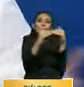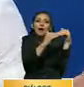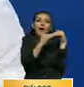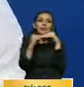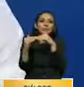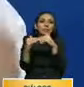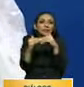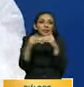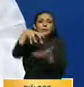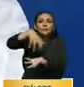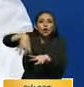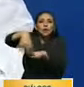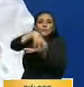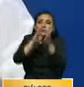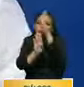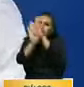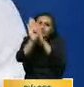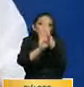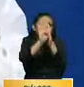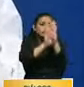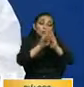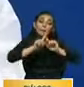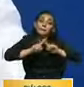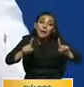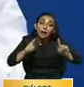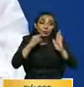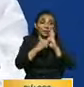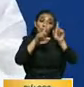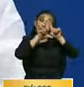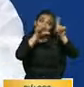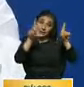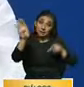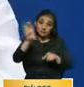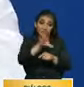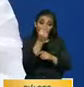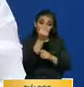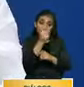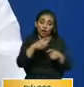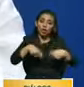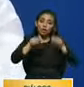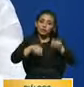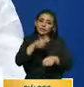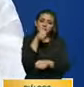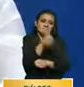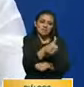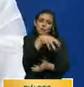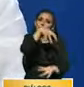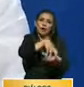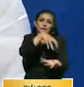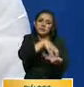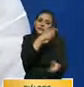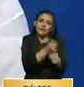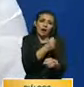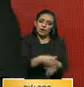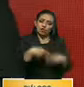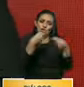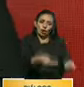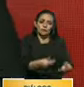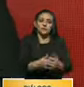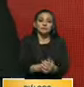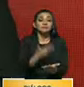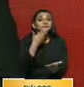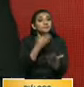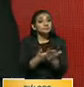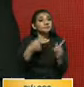de todas las provincias con un condicionamiento, que las empresas que inviertan contraten mano de obra dentro de la misma provincia. Muchas gracias